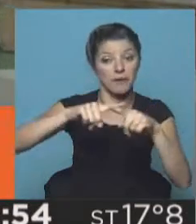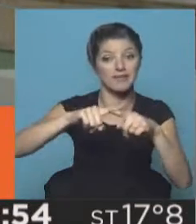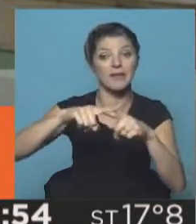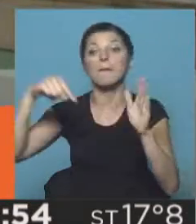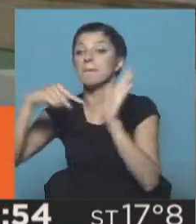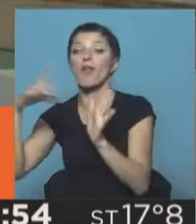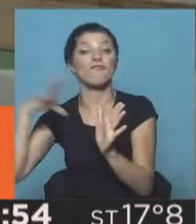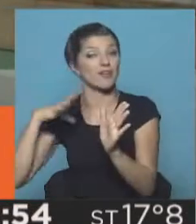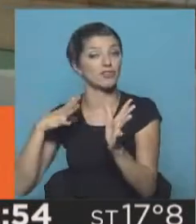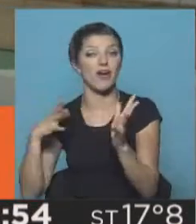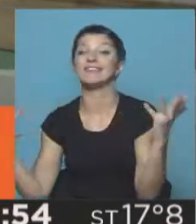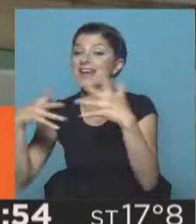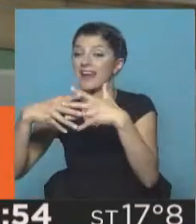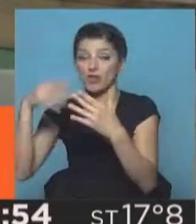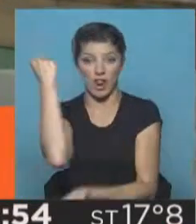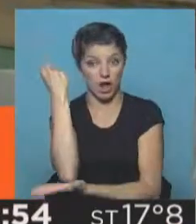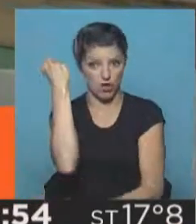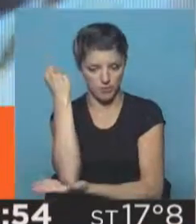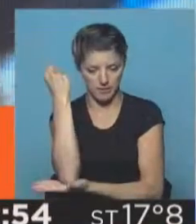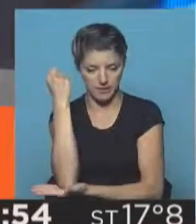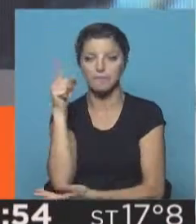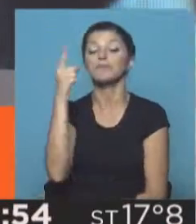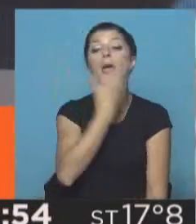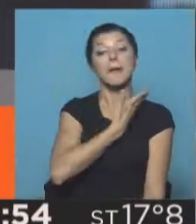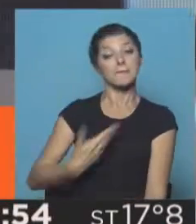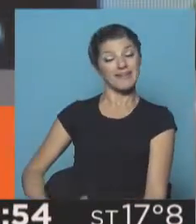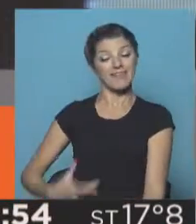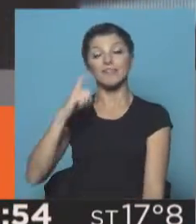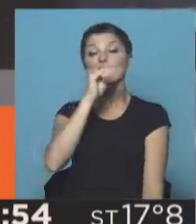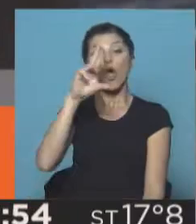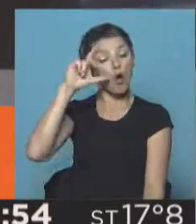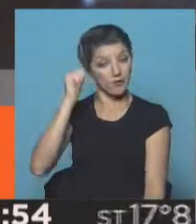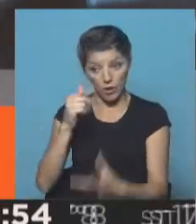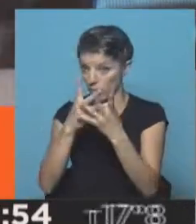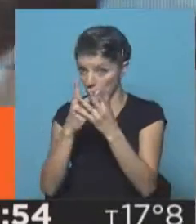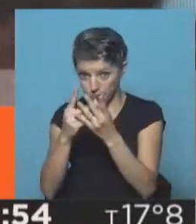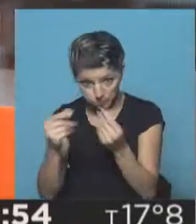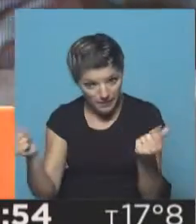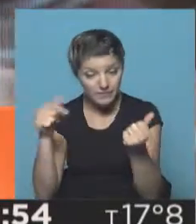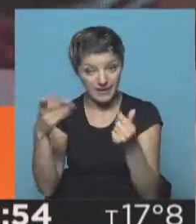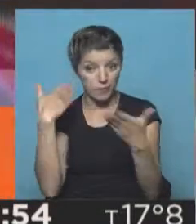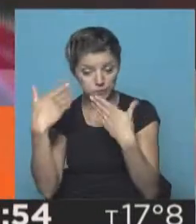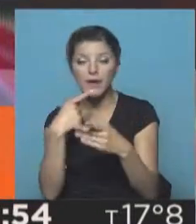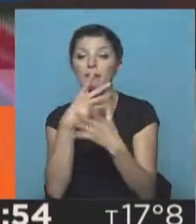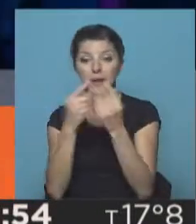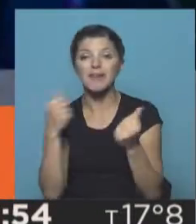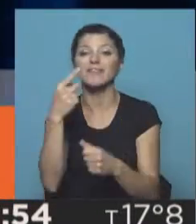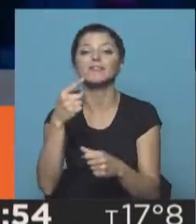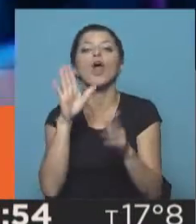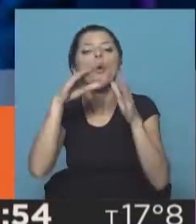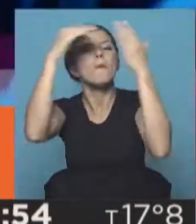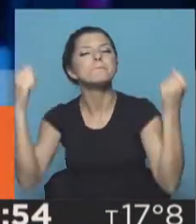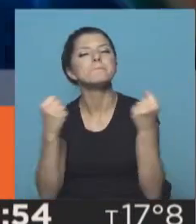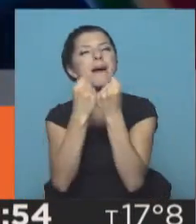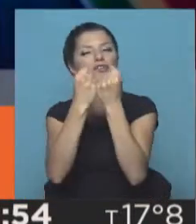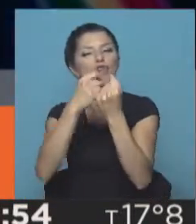integración económica. Y la propuesta que hace Rafael Correa al término del encuentro es hagamos un pacto de ética